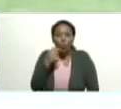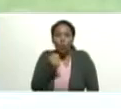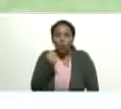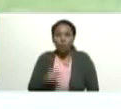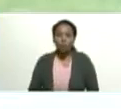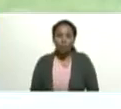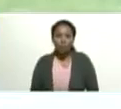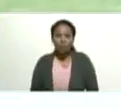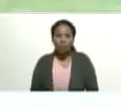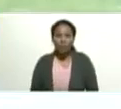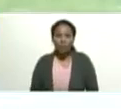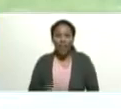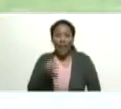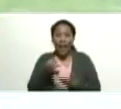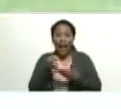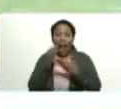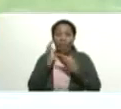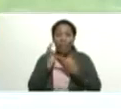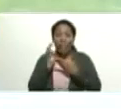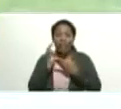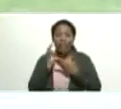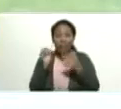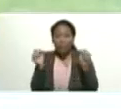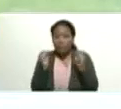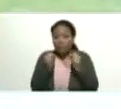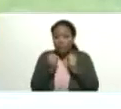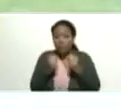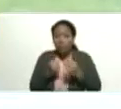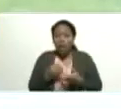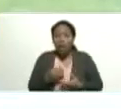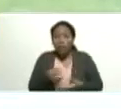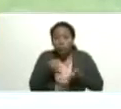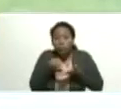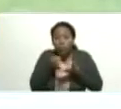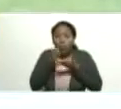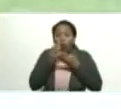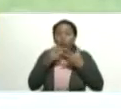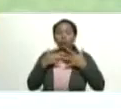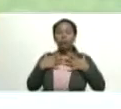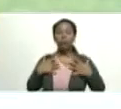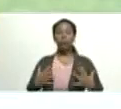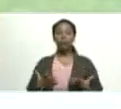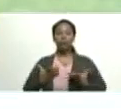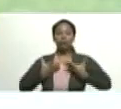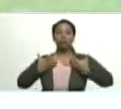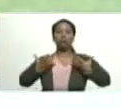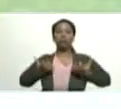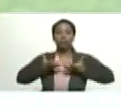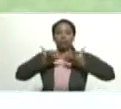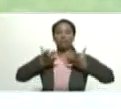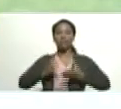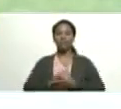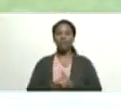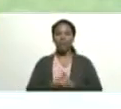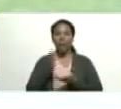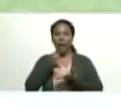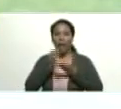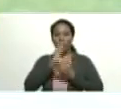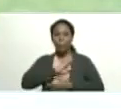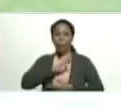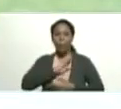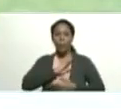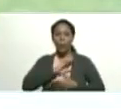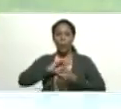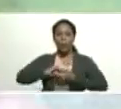Una taza de café para quitarse la humedad y el frío. Y aquí voy a probar el café de Boconó.